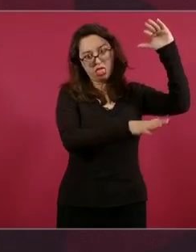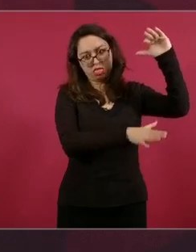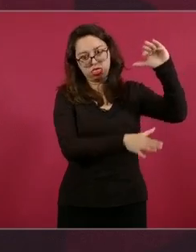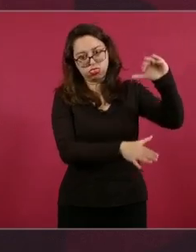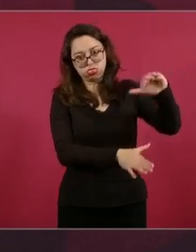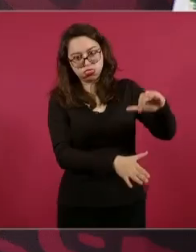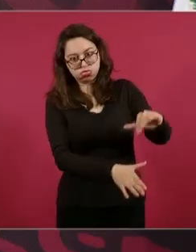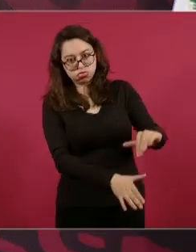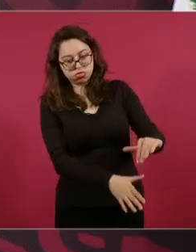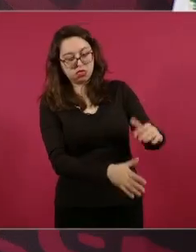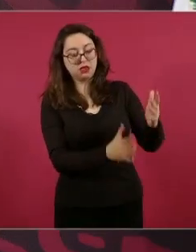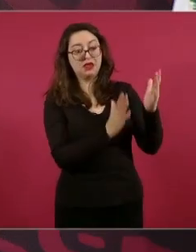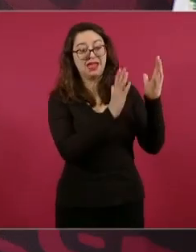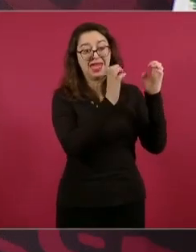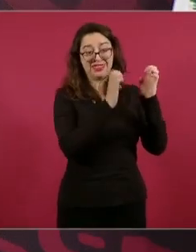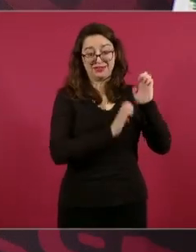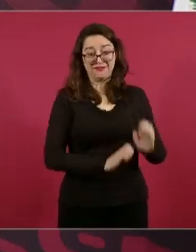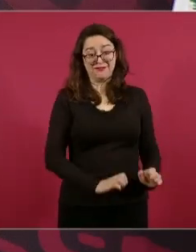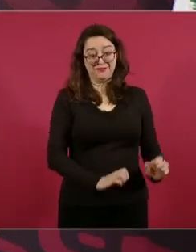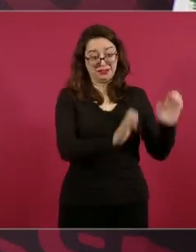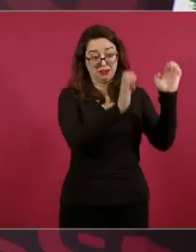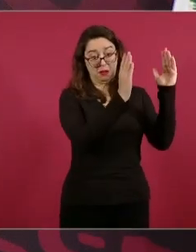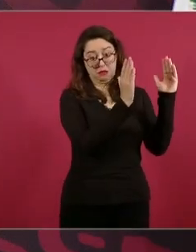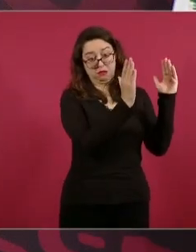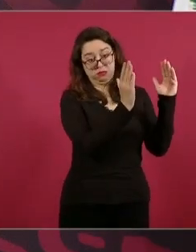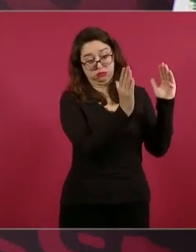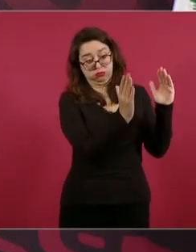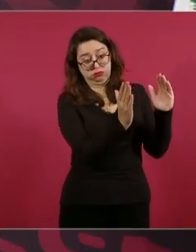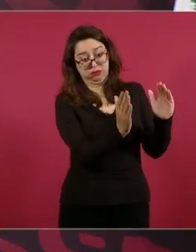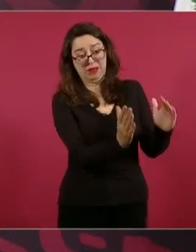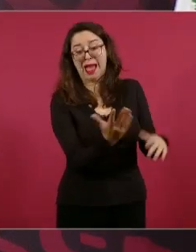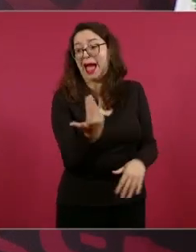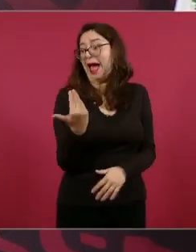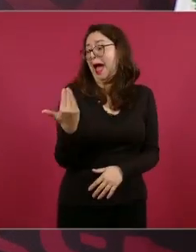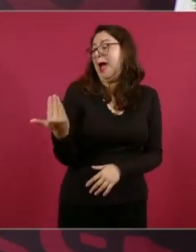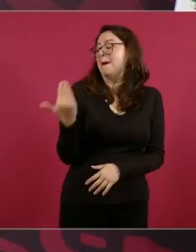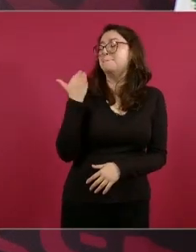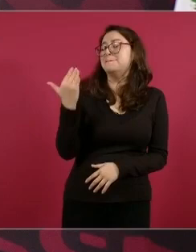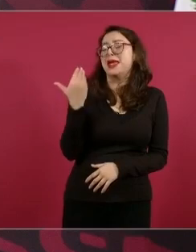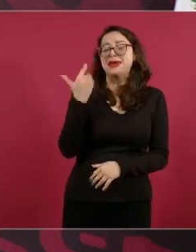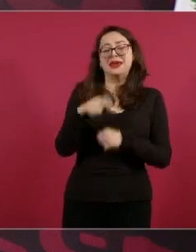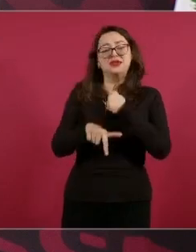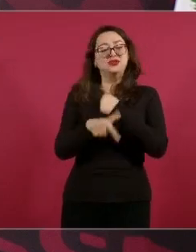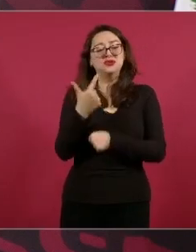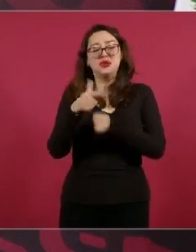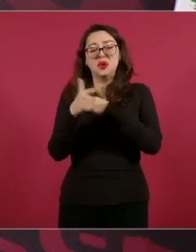la Terminal 2, que la construyeron hace 12, 13 años